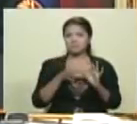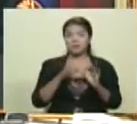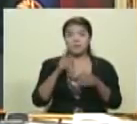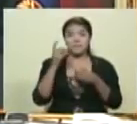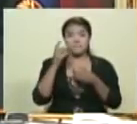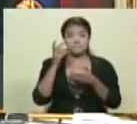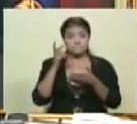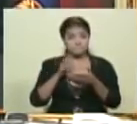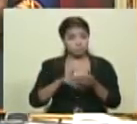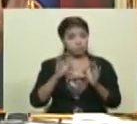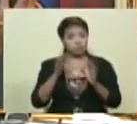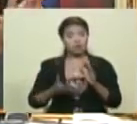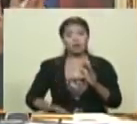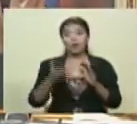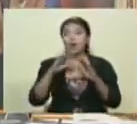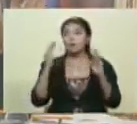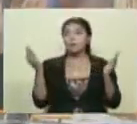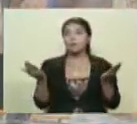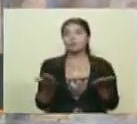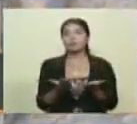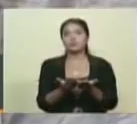determinante en el mundo bipolar.